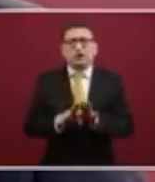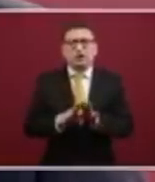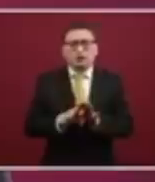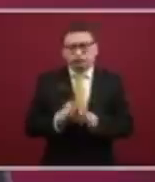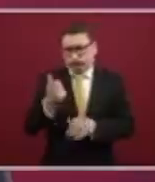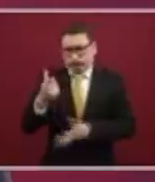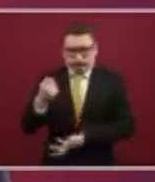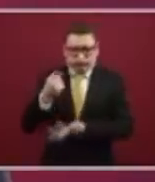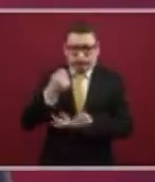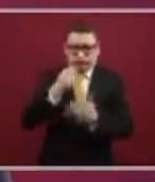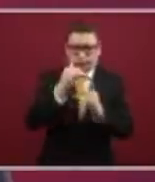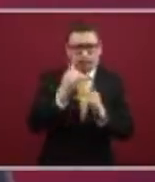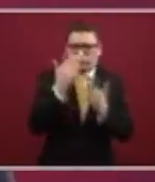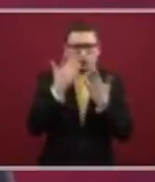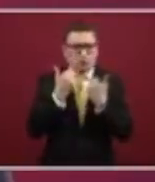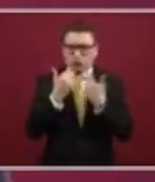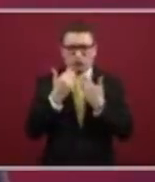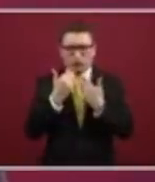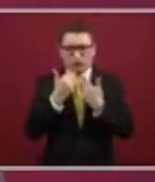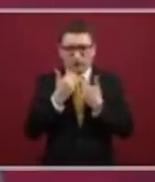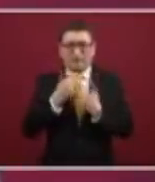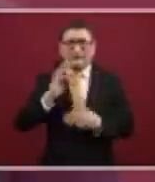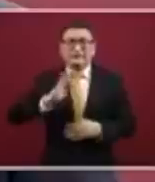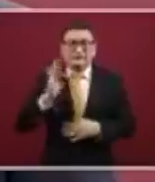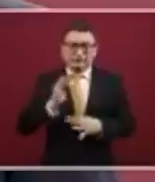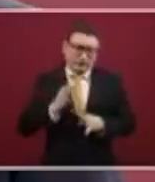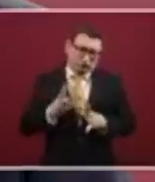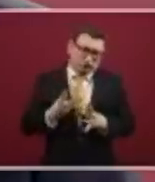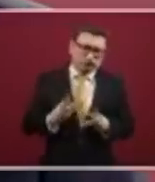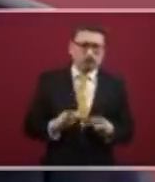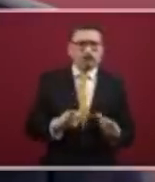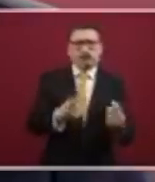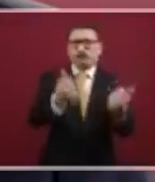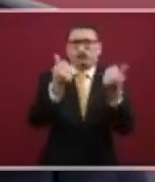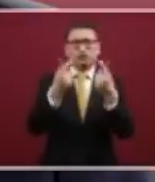límites, aunque nos quedemos sin camisa.